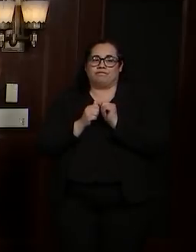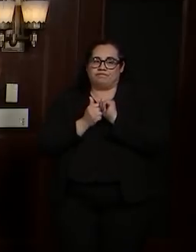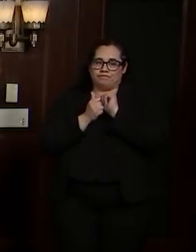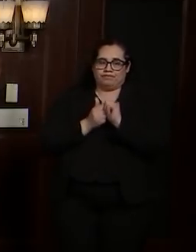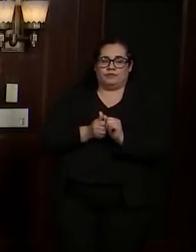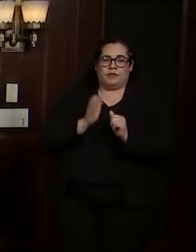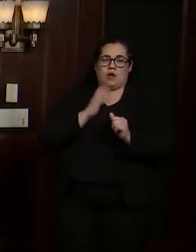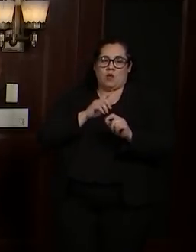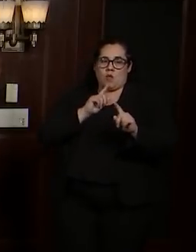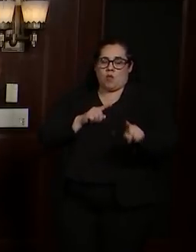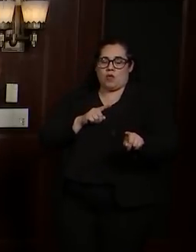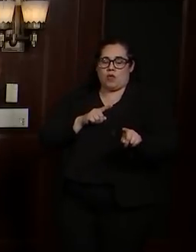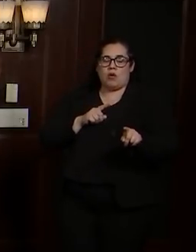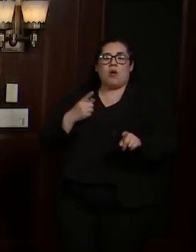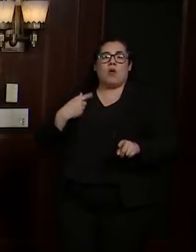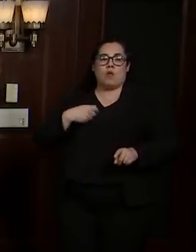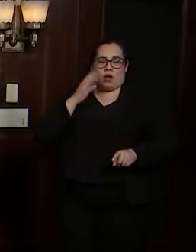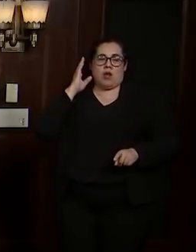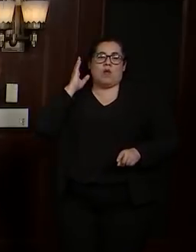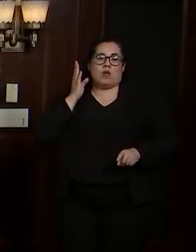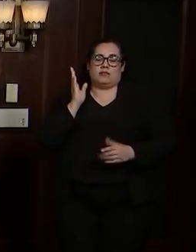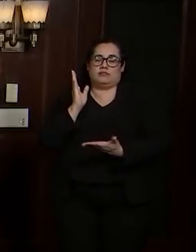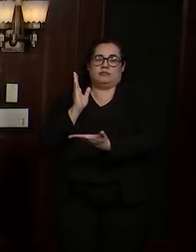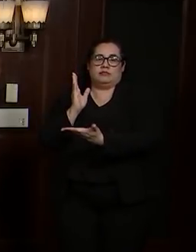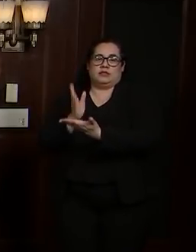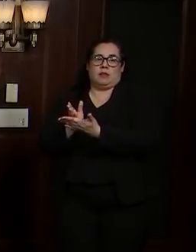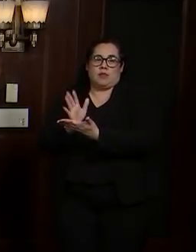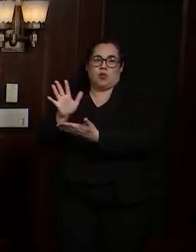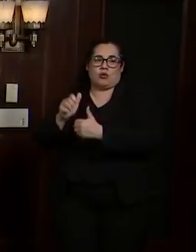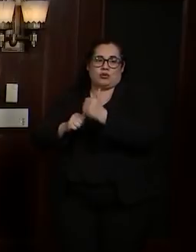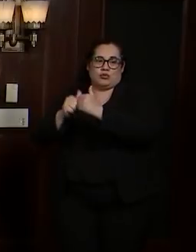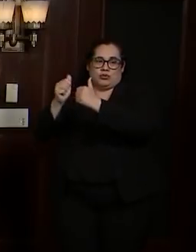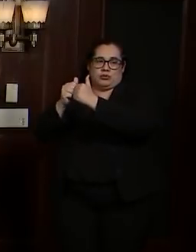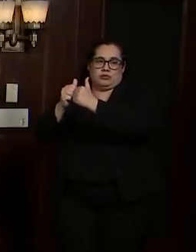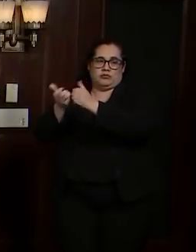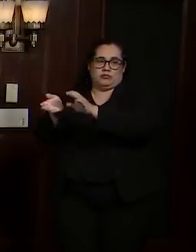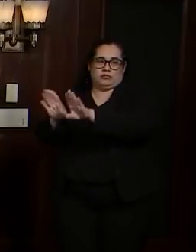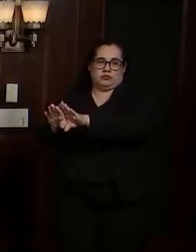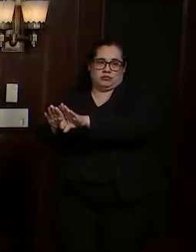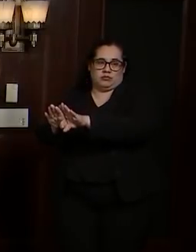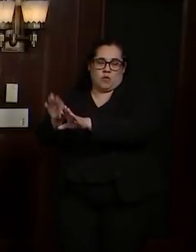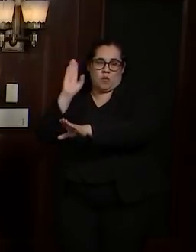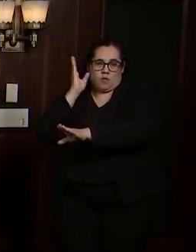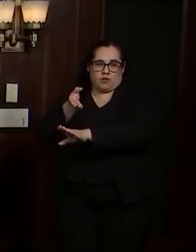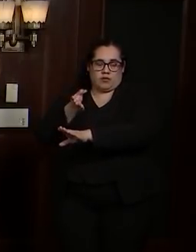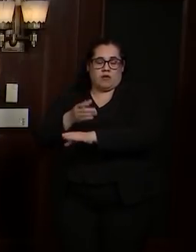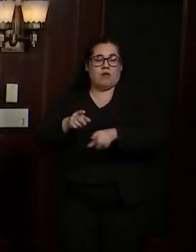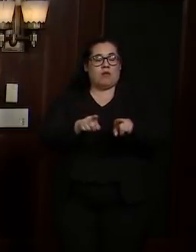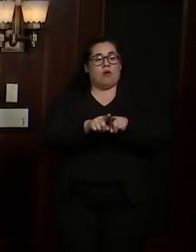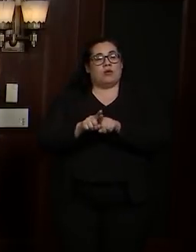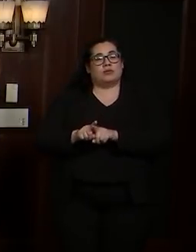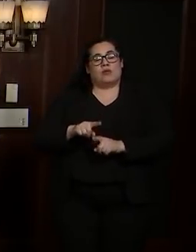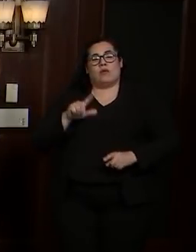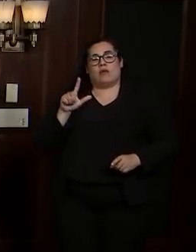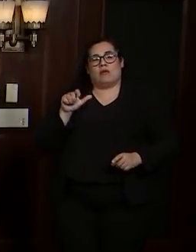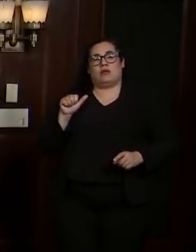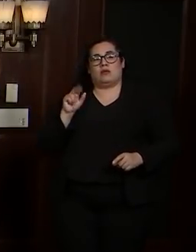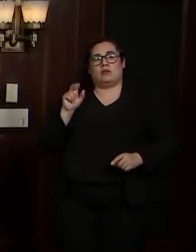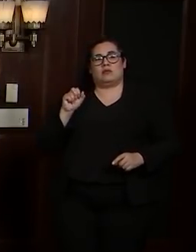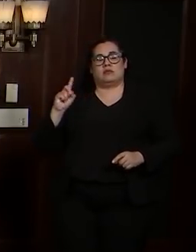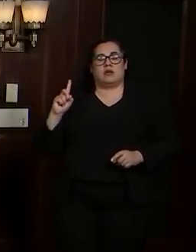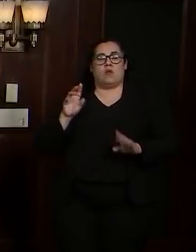de nosotros pararemos su construcción. Además, el Distrito Escolar ha